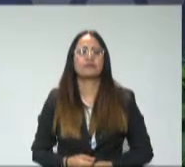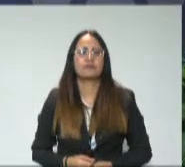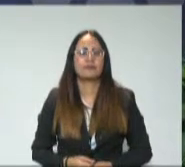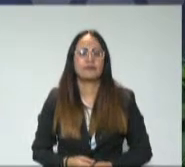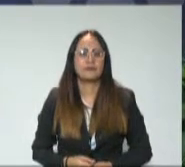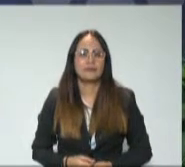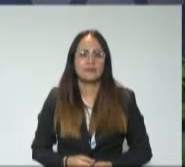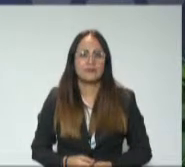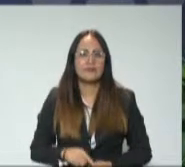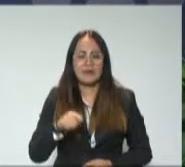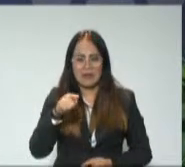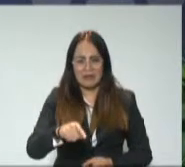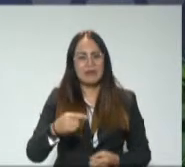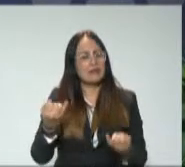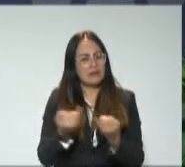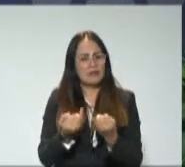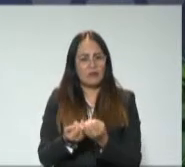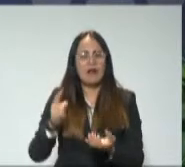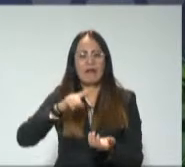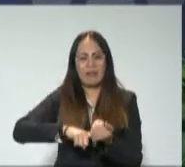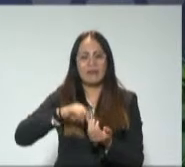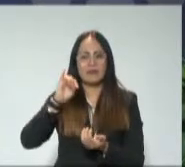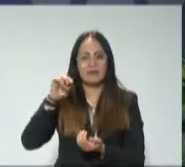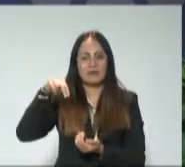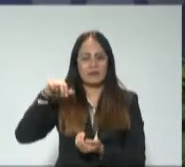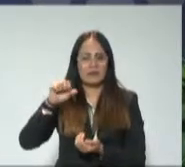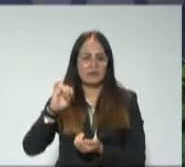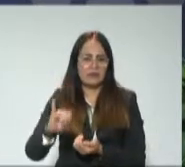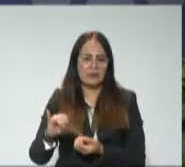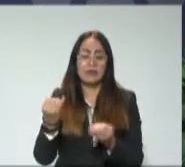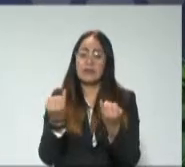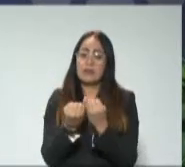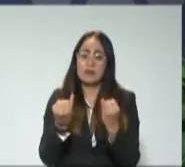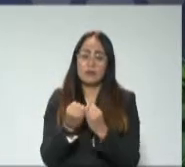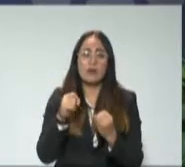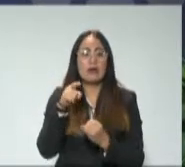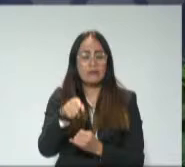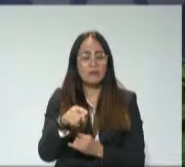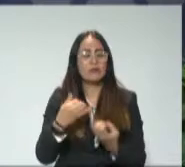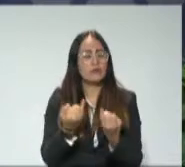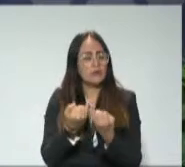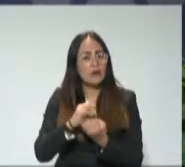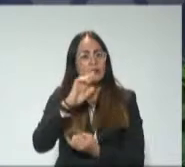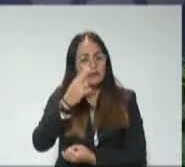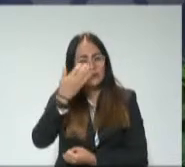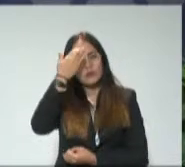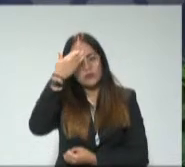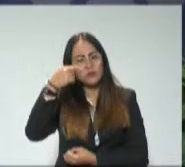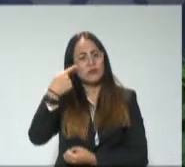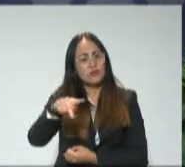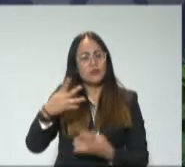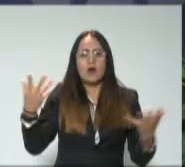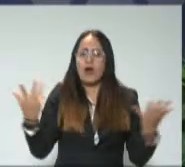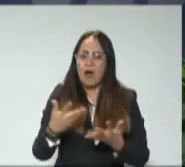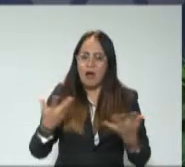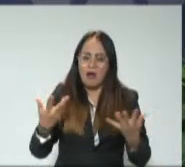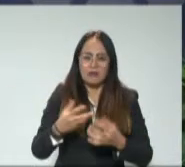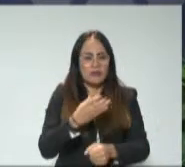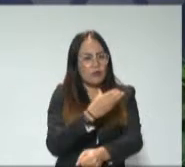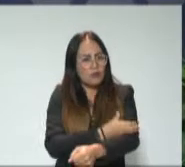de este órgano miembra de este órgano y además eh a quien les reconozco Su importante labor de